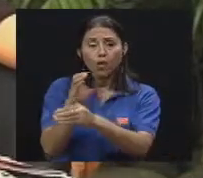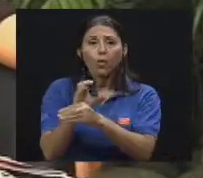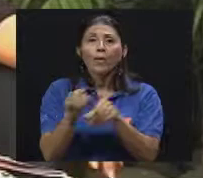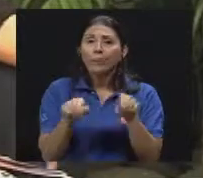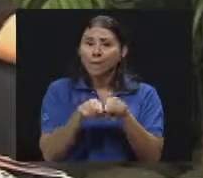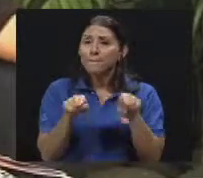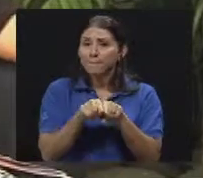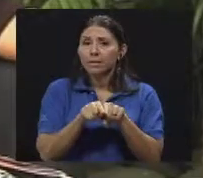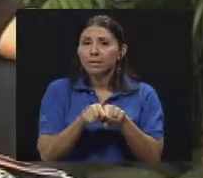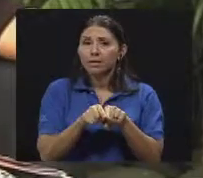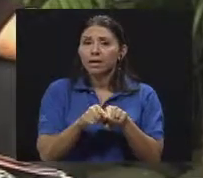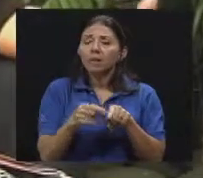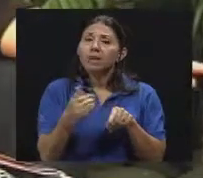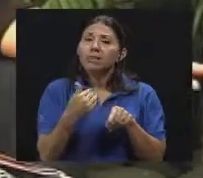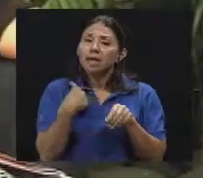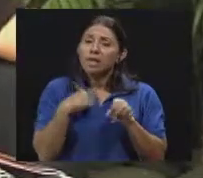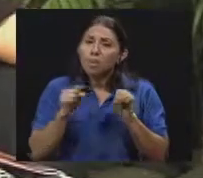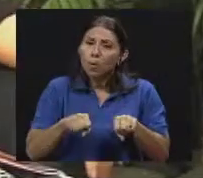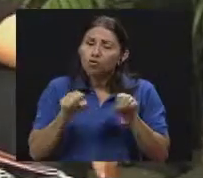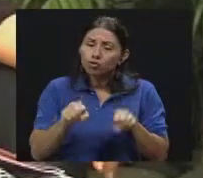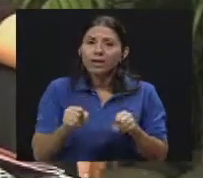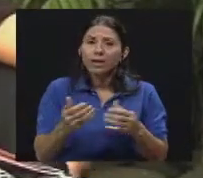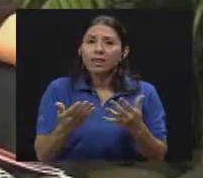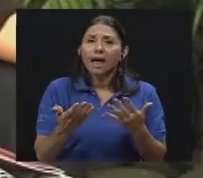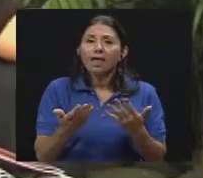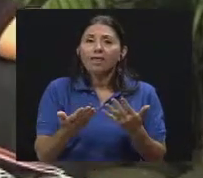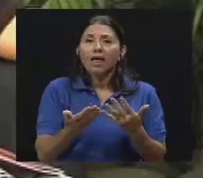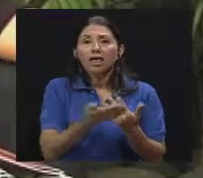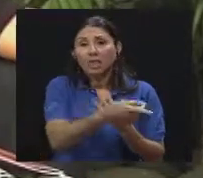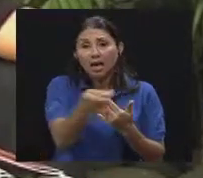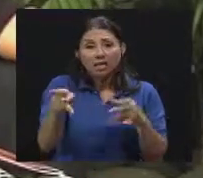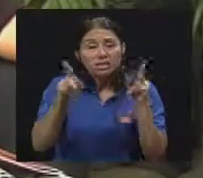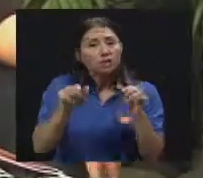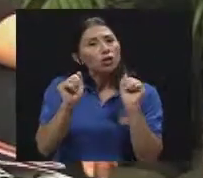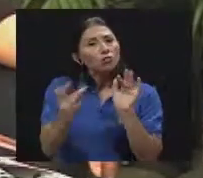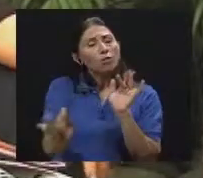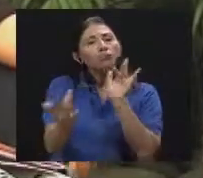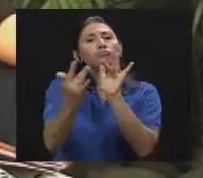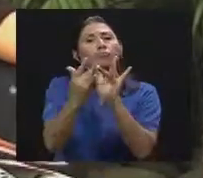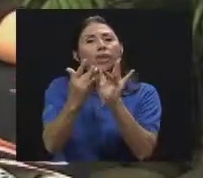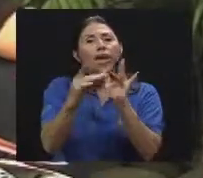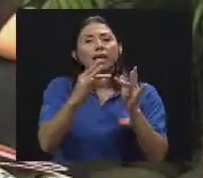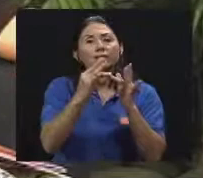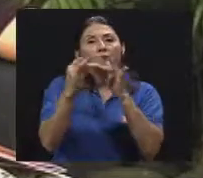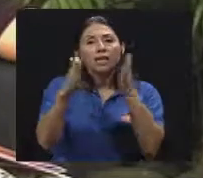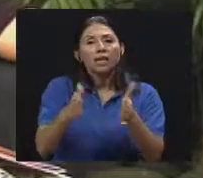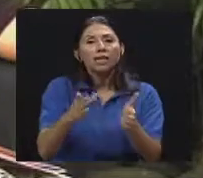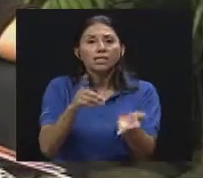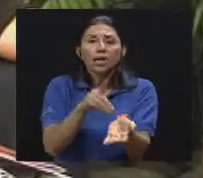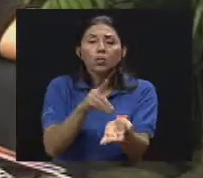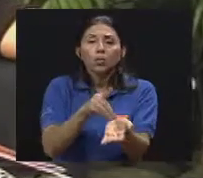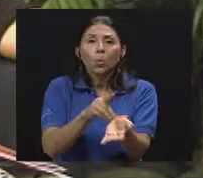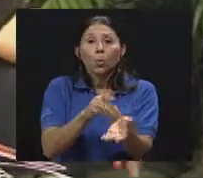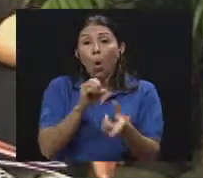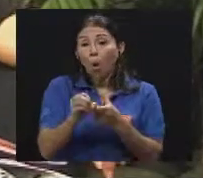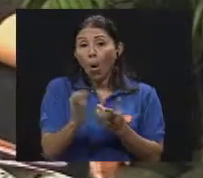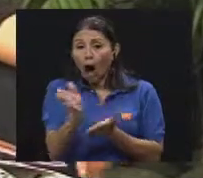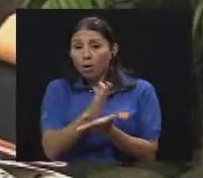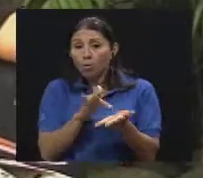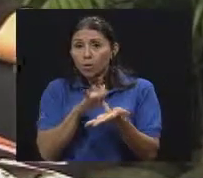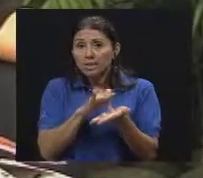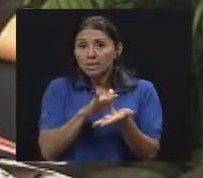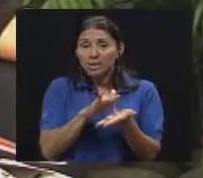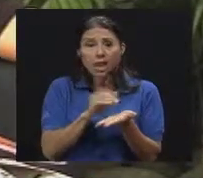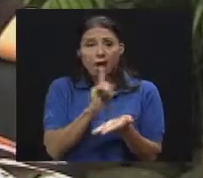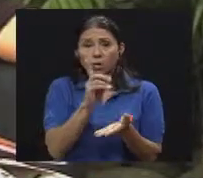posibilidad de facilitarle el acceso ya sea a un especialista o algún medicamento que la caja no brinda, ¿verdad?